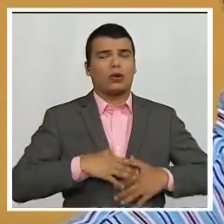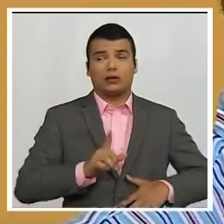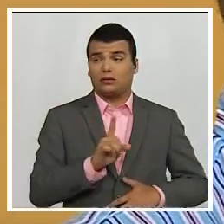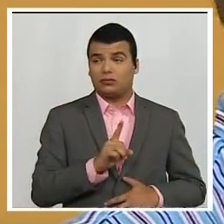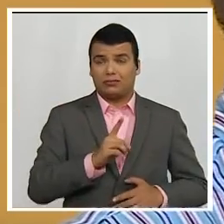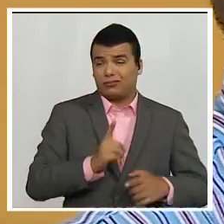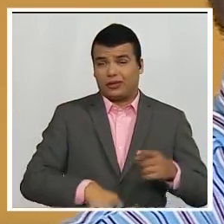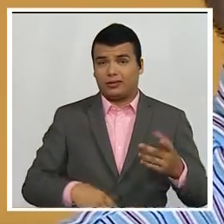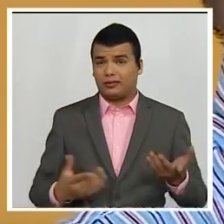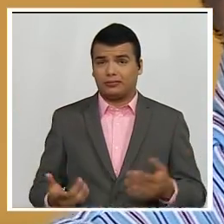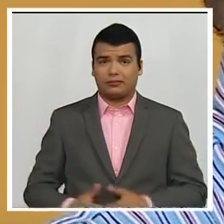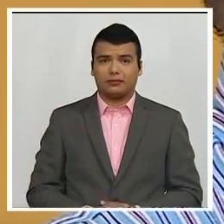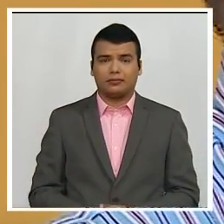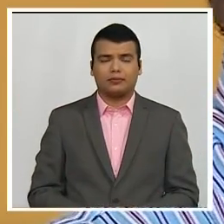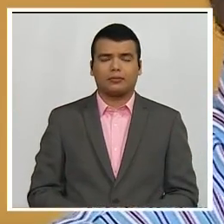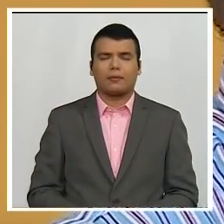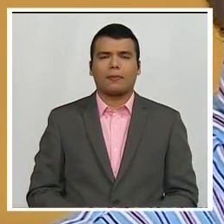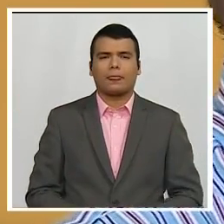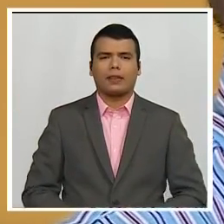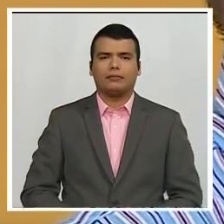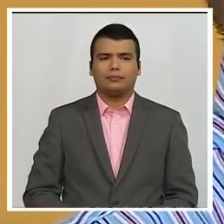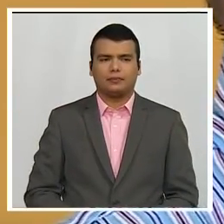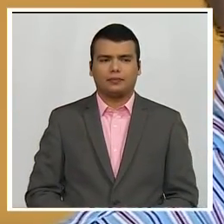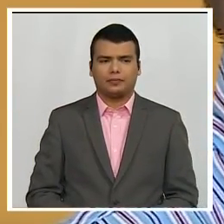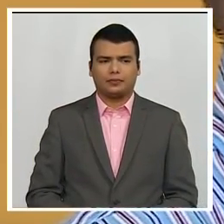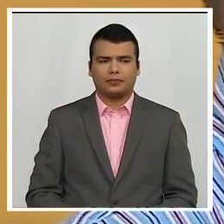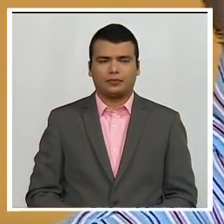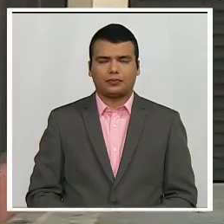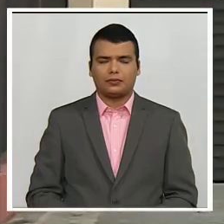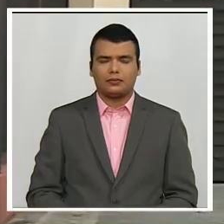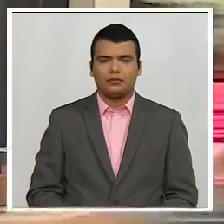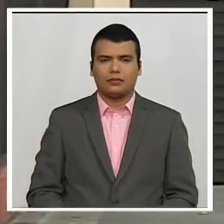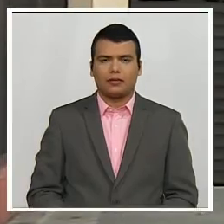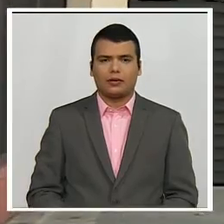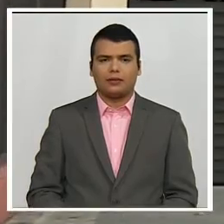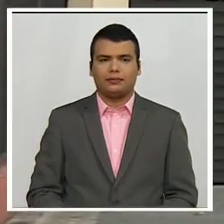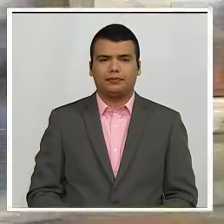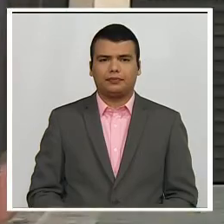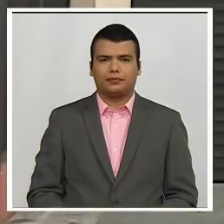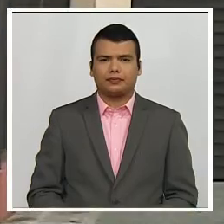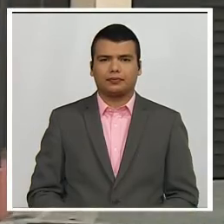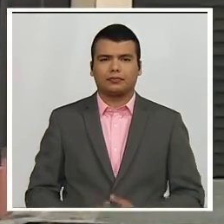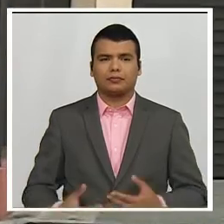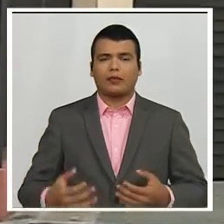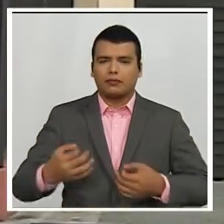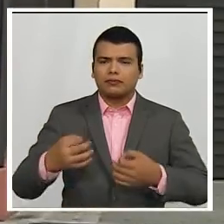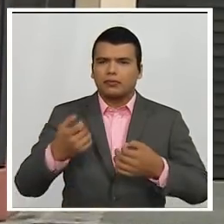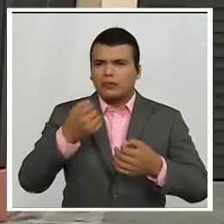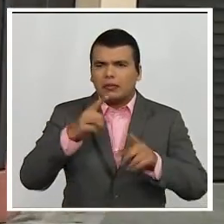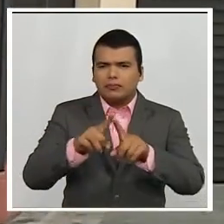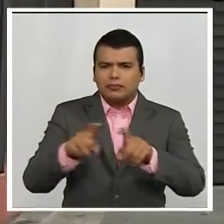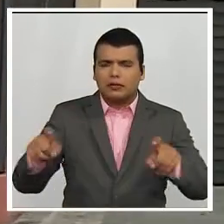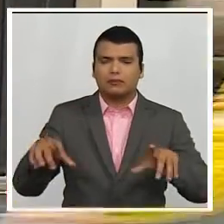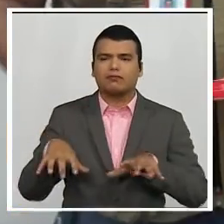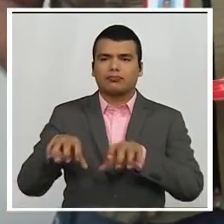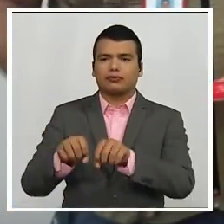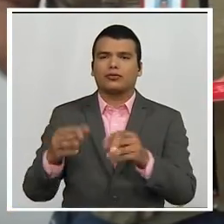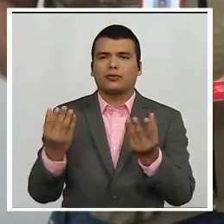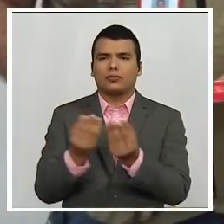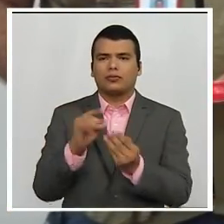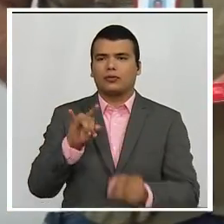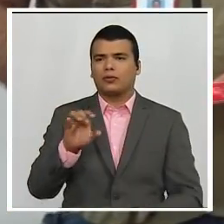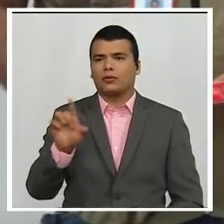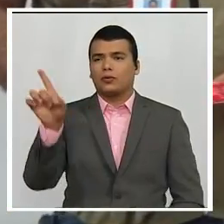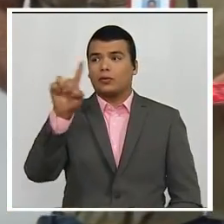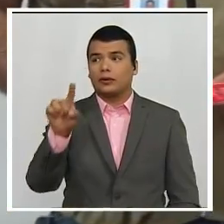no puede estar en el canal de expendio su distribución en veguerías los medicamentos fueron decomisados por la web y se está iniciando